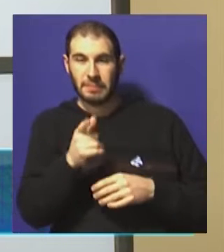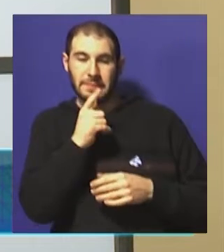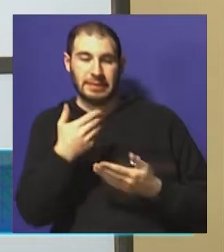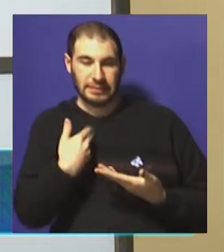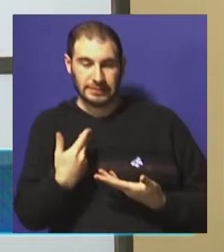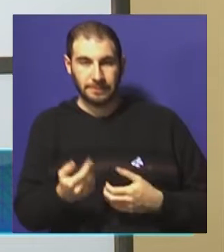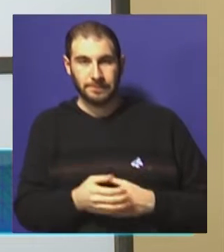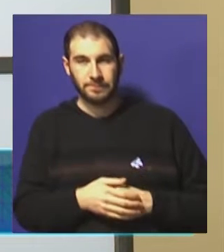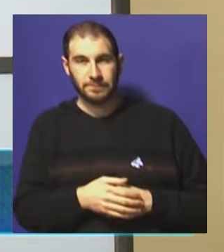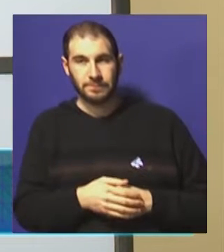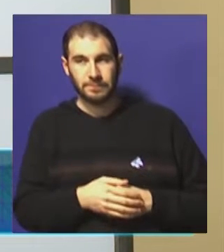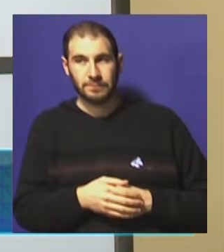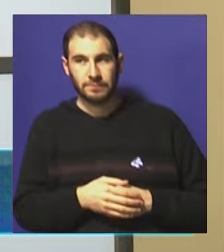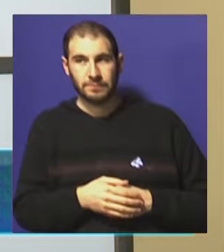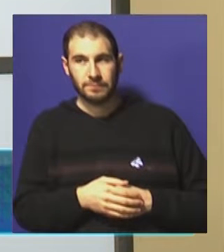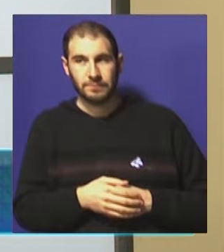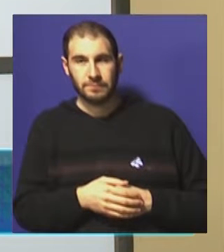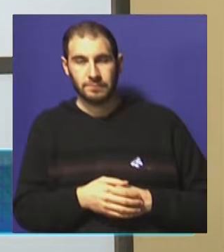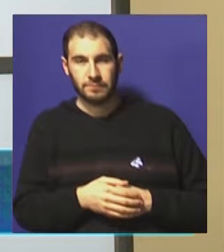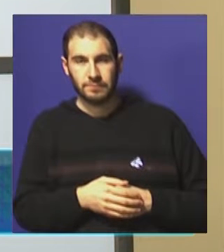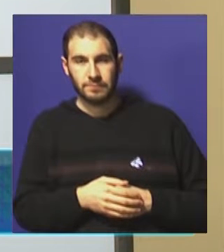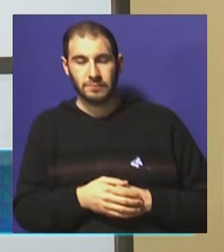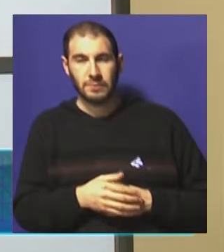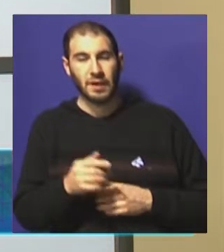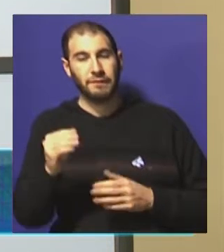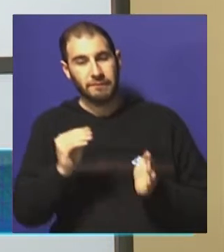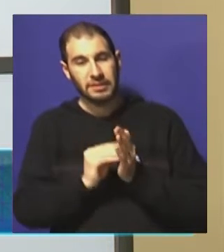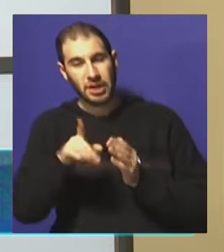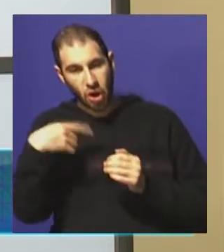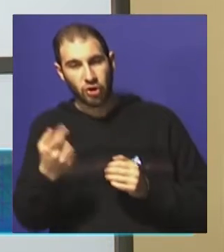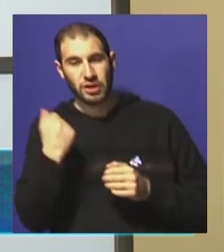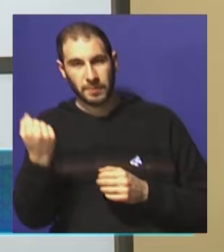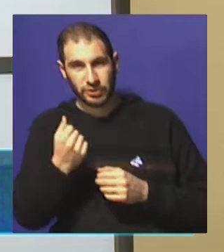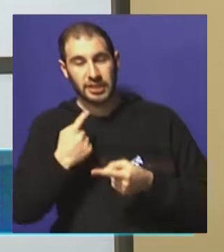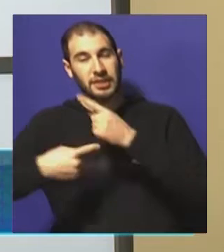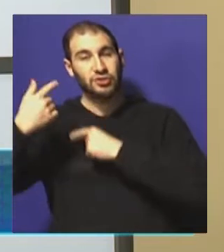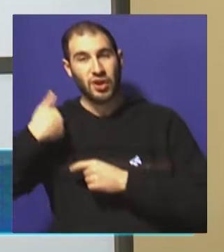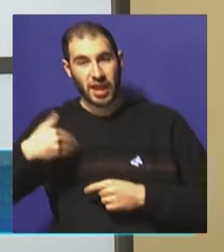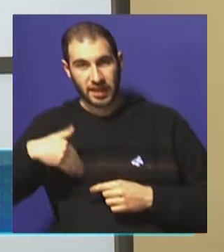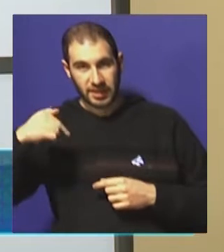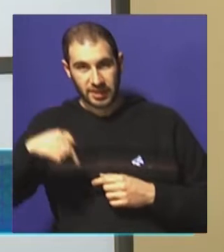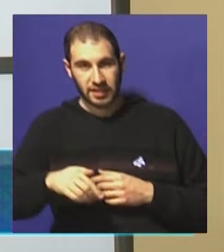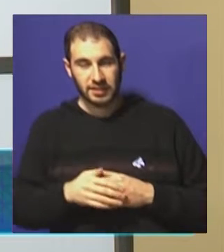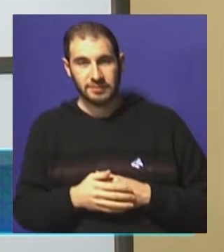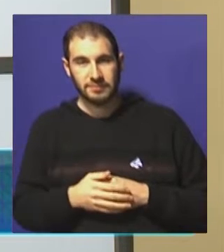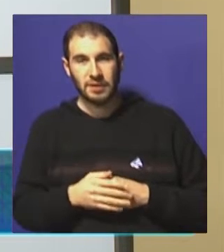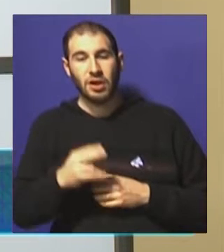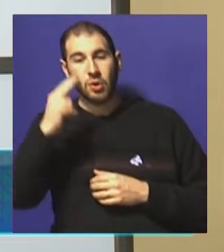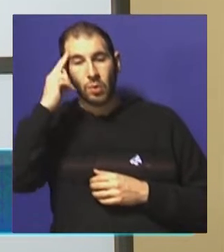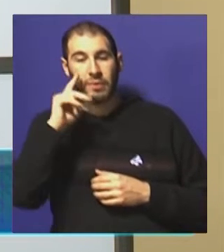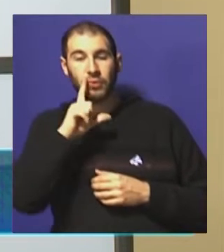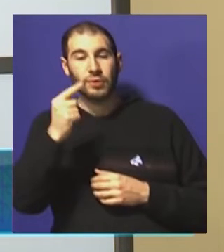que, sin lugar a dudas, aún habiendo otras fechas muy importantes en la historia argentina, el 9 de julio